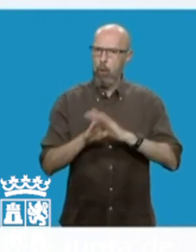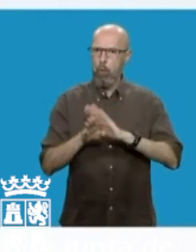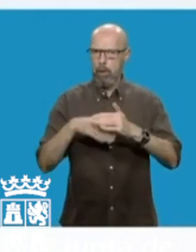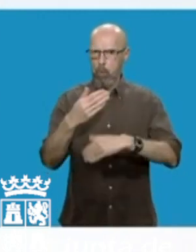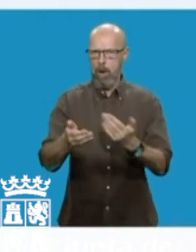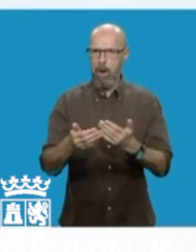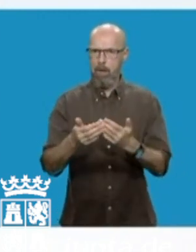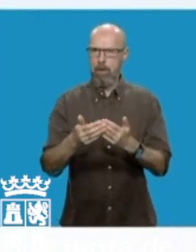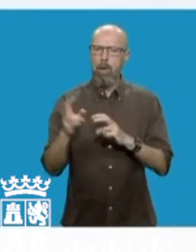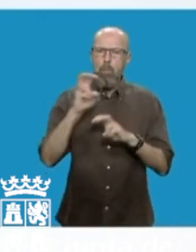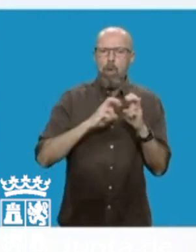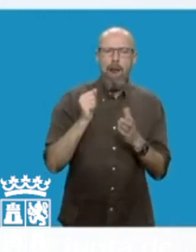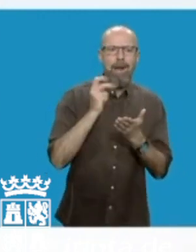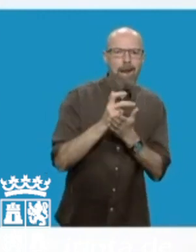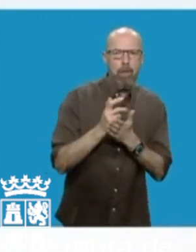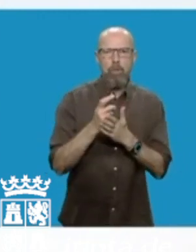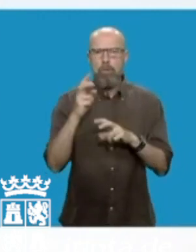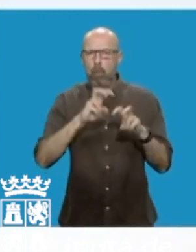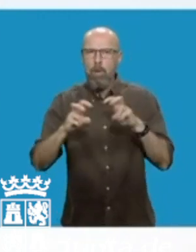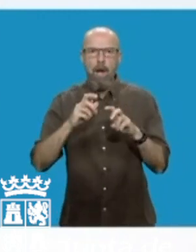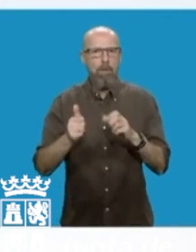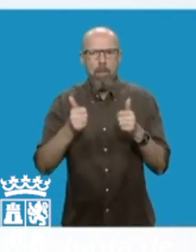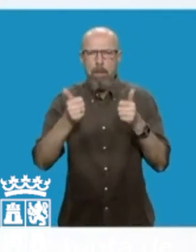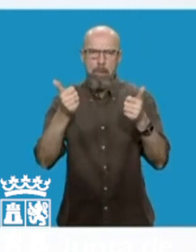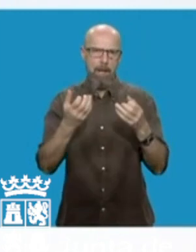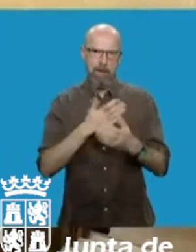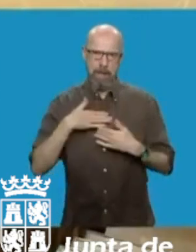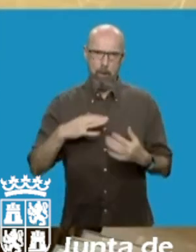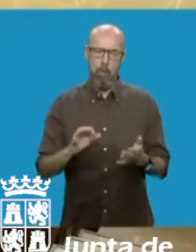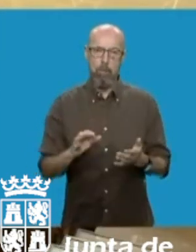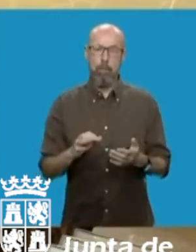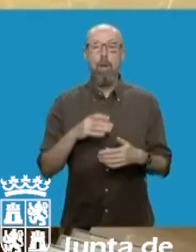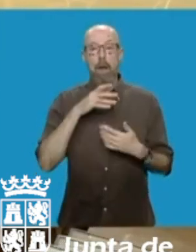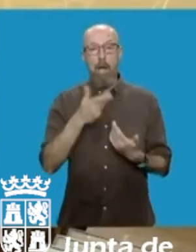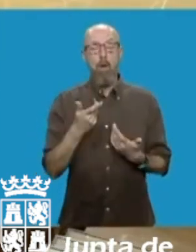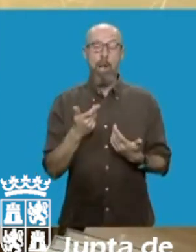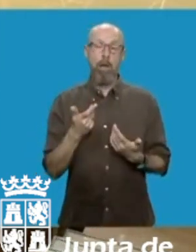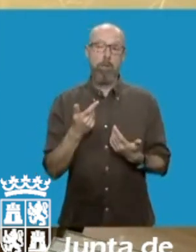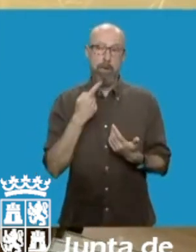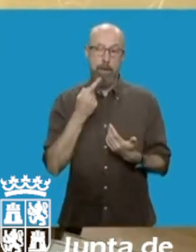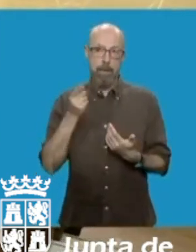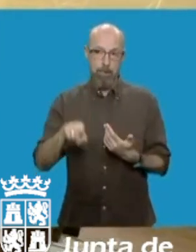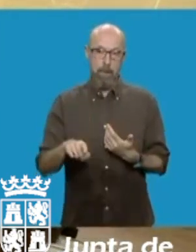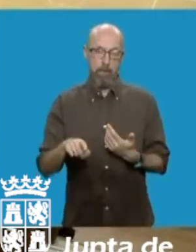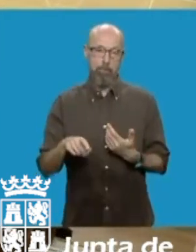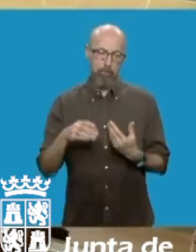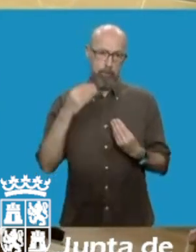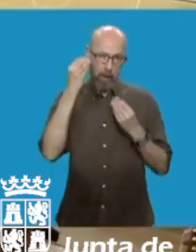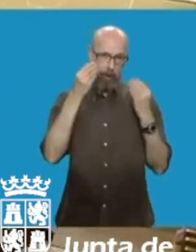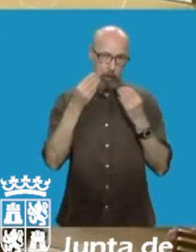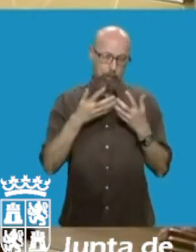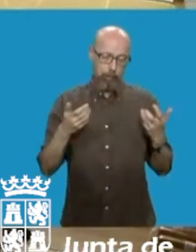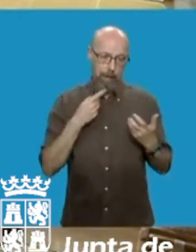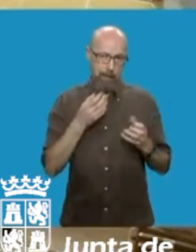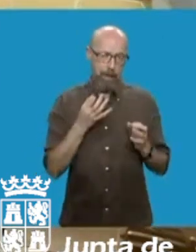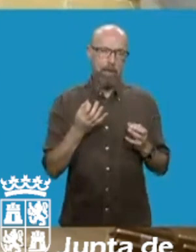busquemos nuevos retos y metas. Y antes de pasar a glosar la figura de los premiados, permitidme también una pequeña reflexión. Hoy estamos en un